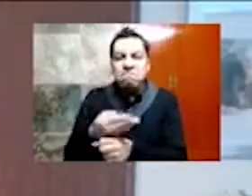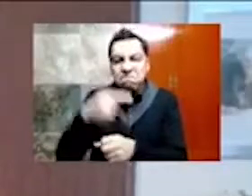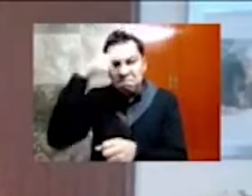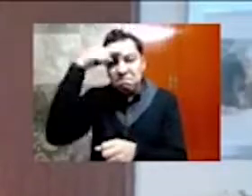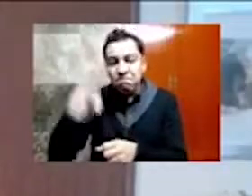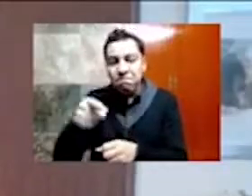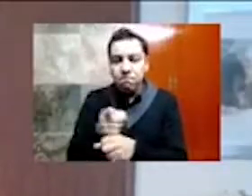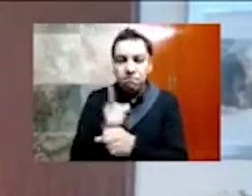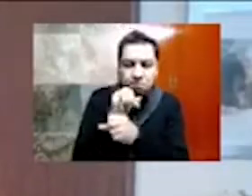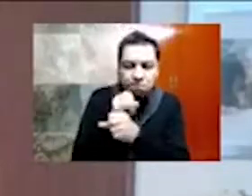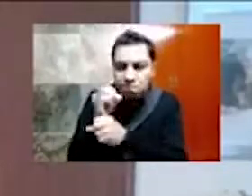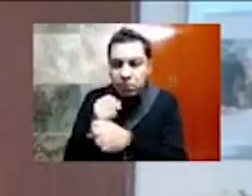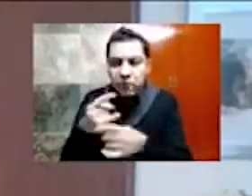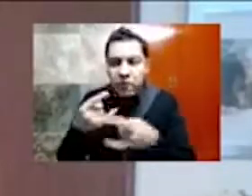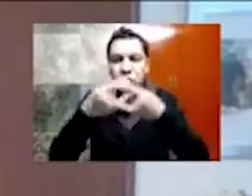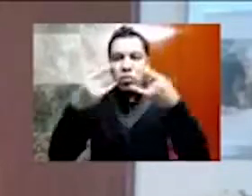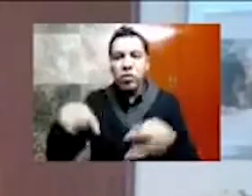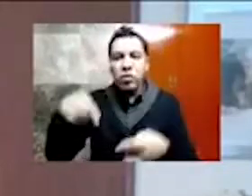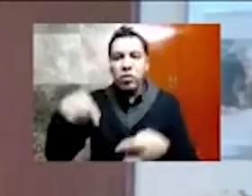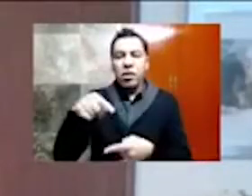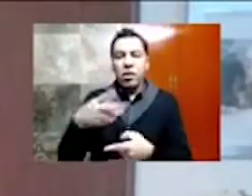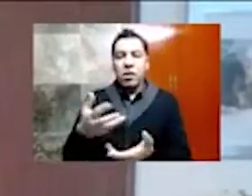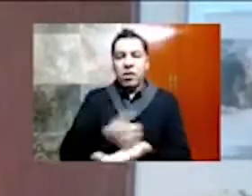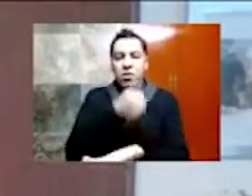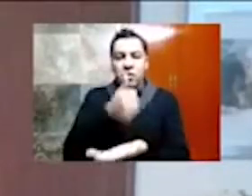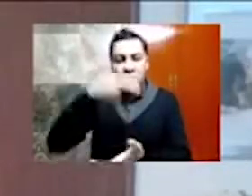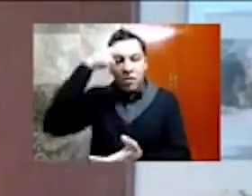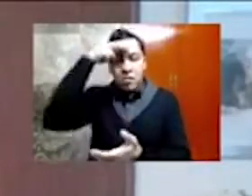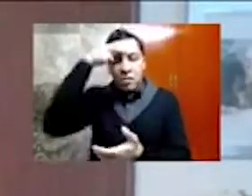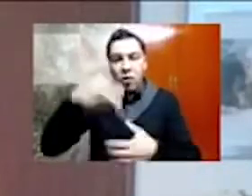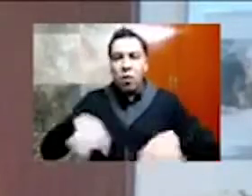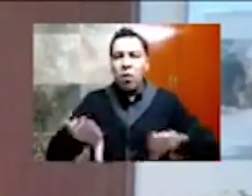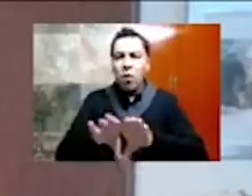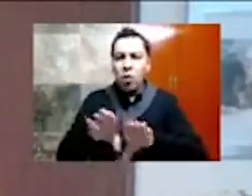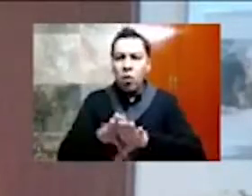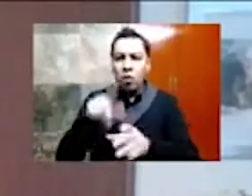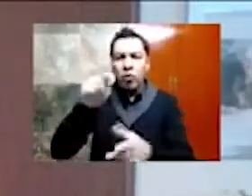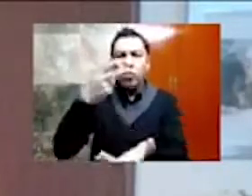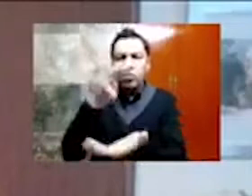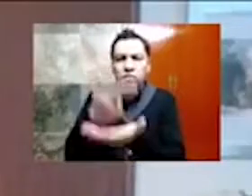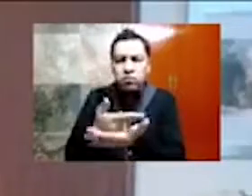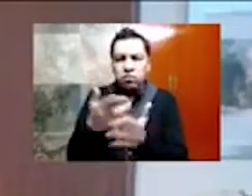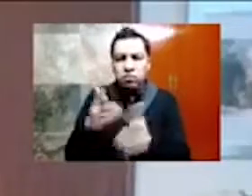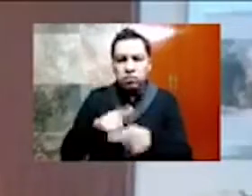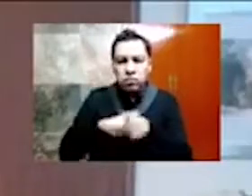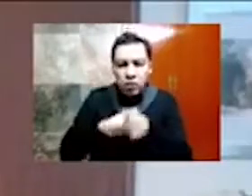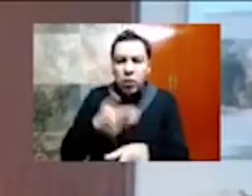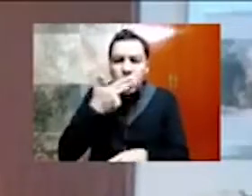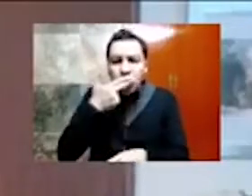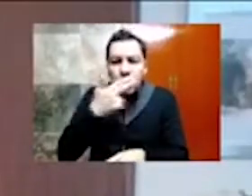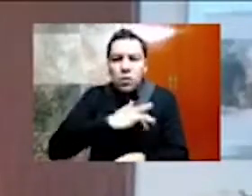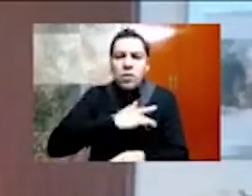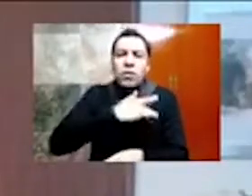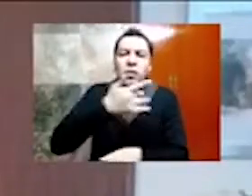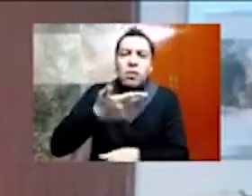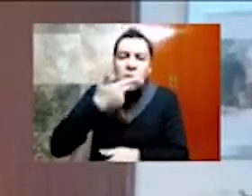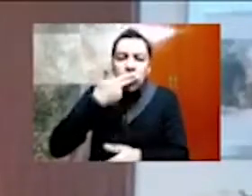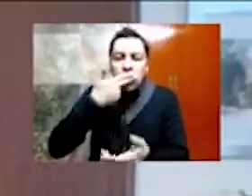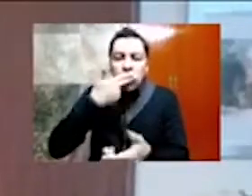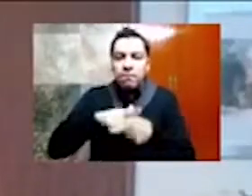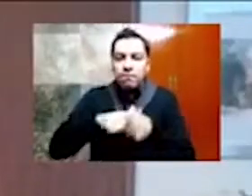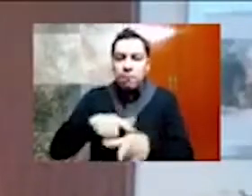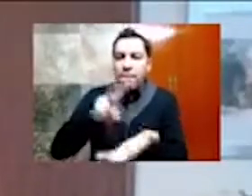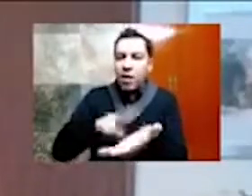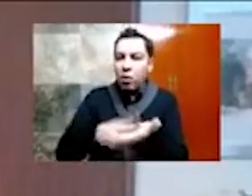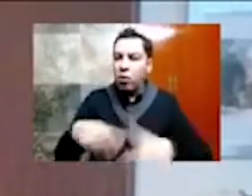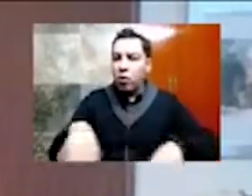prehispánicos como útiles y valiosos instrumentos y referentes para la continuidad de dichos estudios. Su labor académica ha